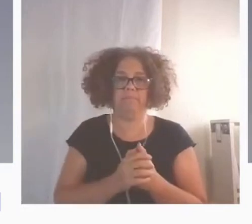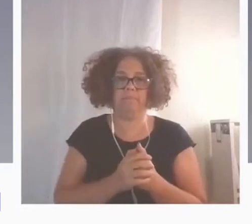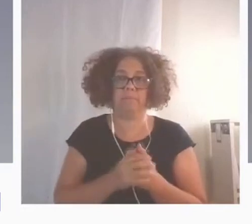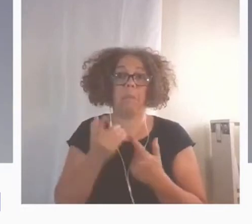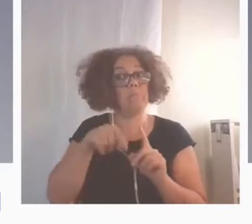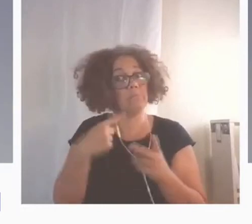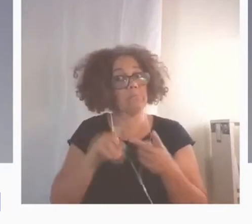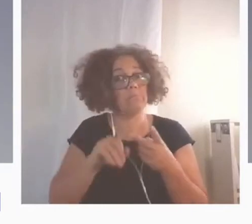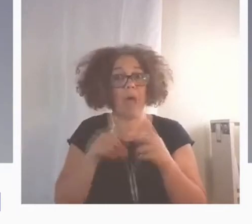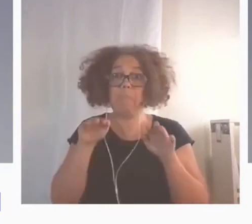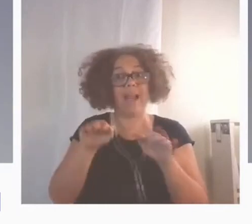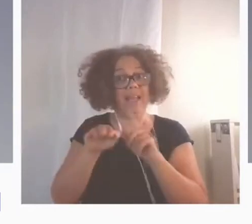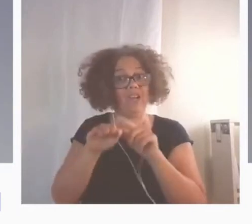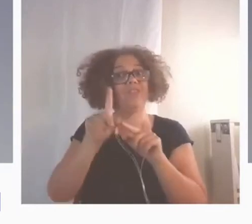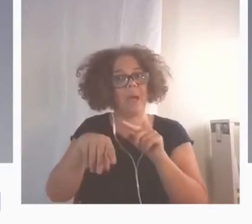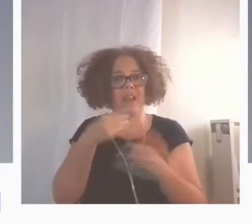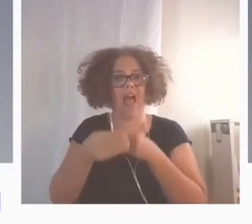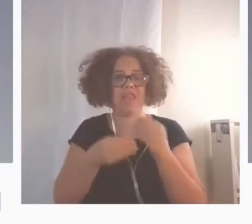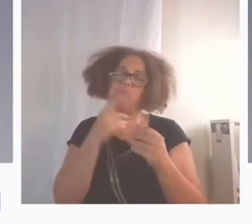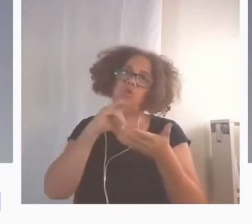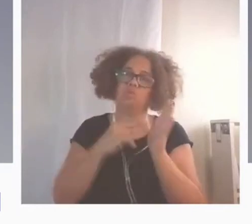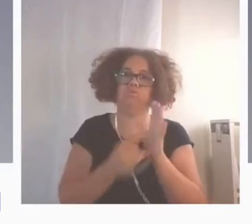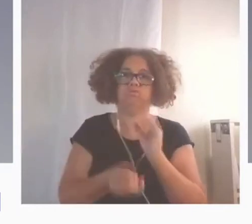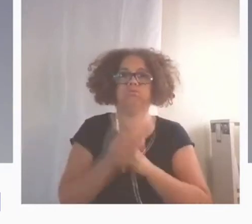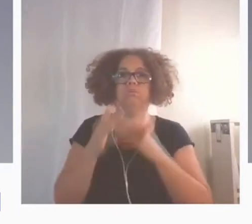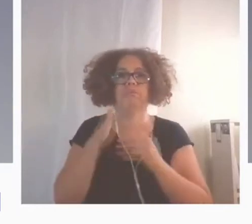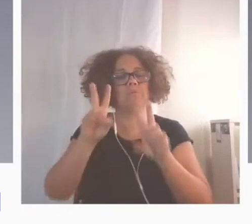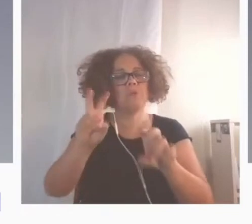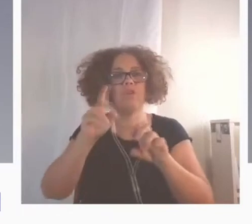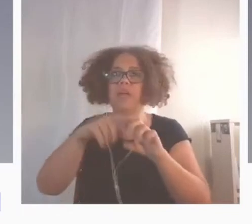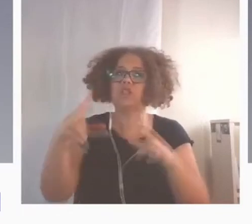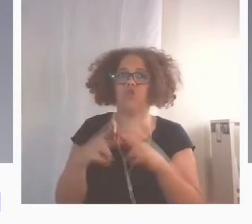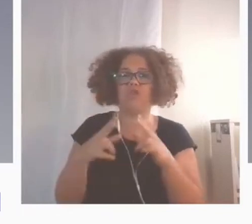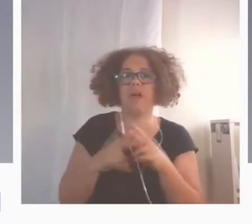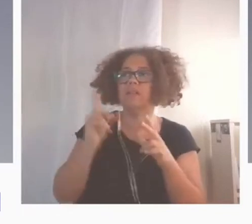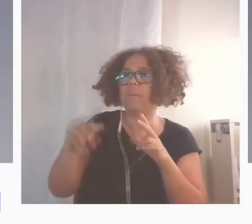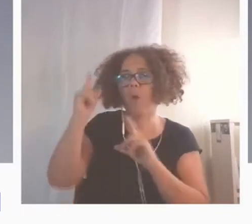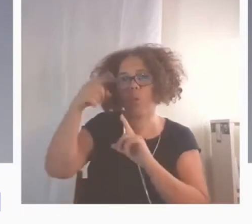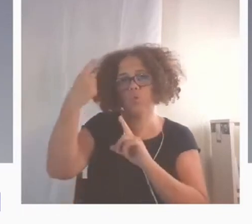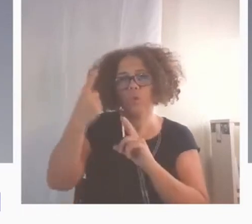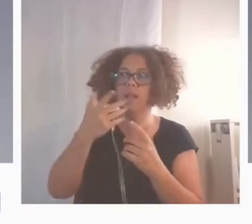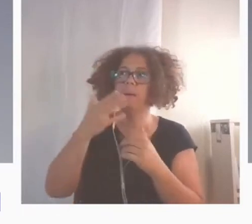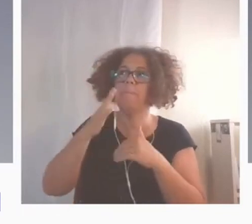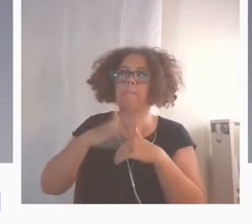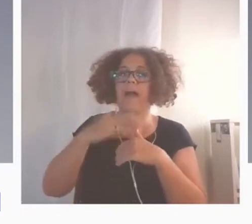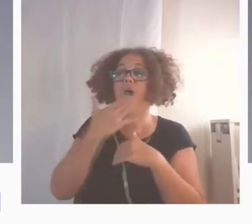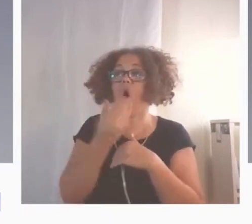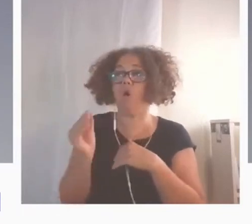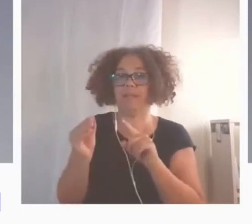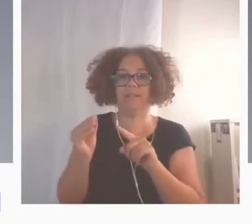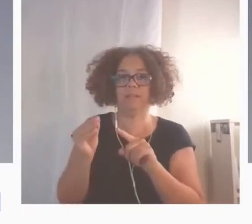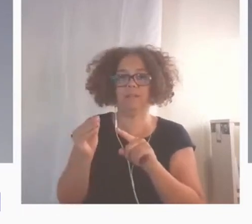más diferente. Por ejemplo, tenemos un proyecto de innovación social y cultural que es enseñar a los jóvenes a hacer música